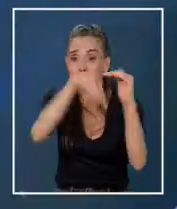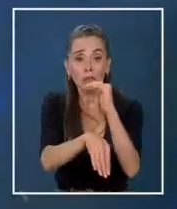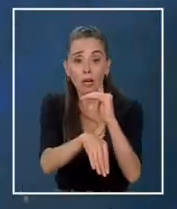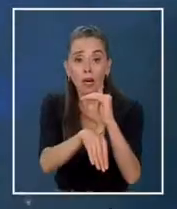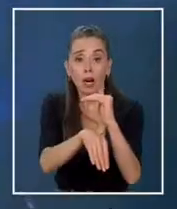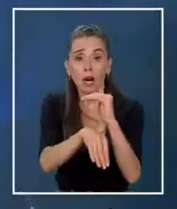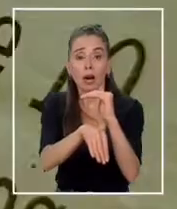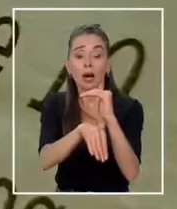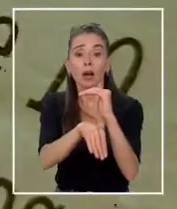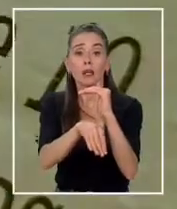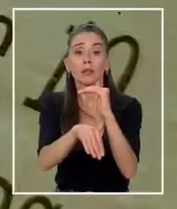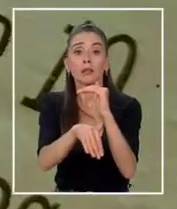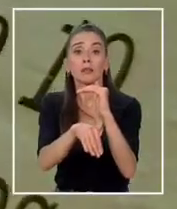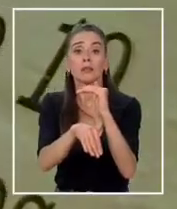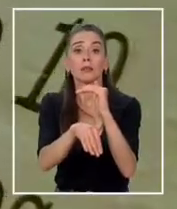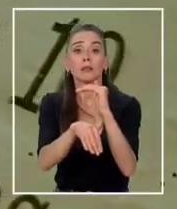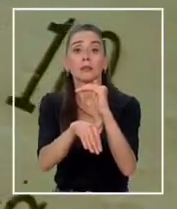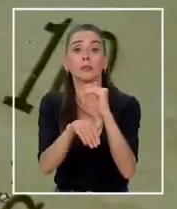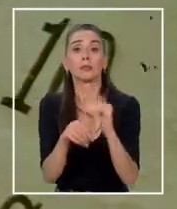vez estaban